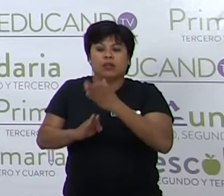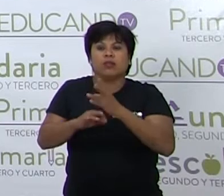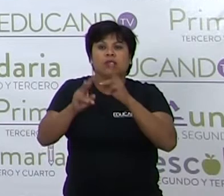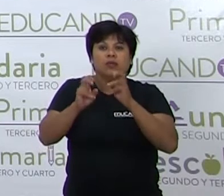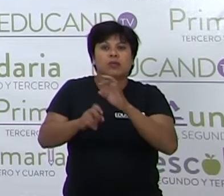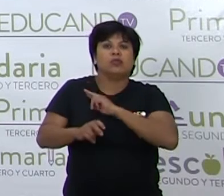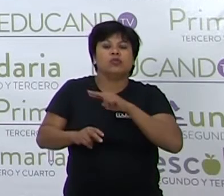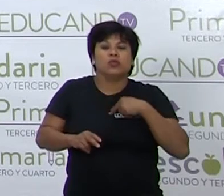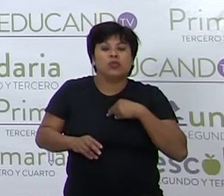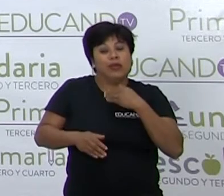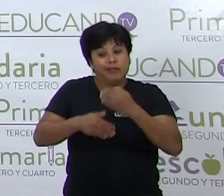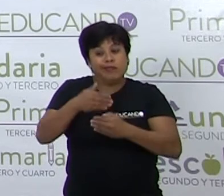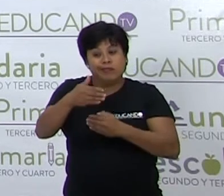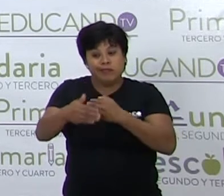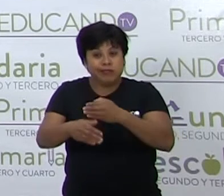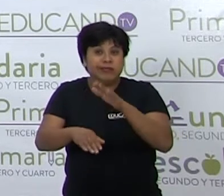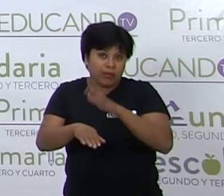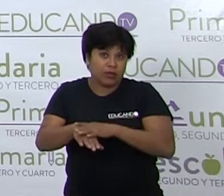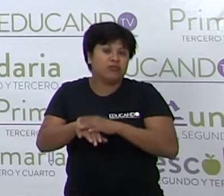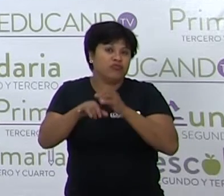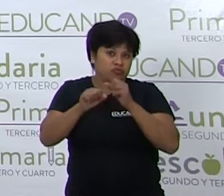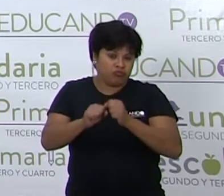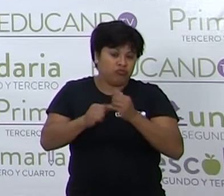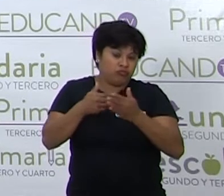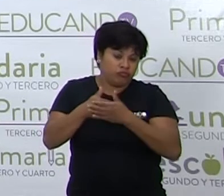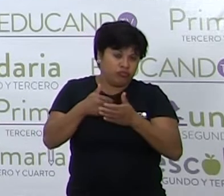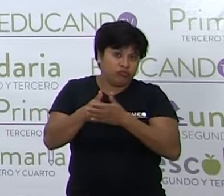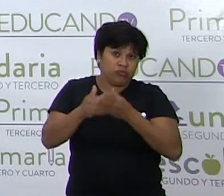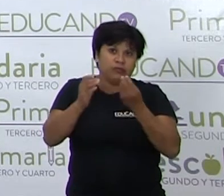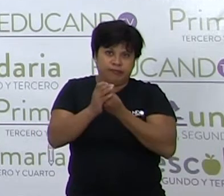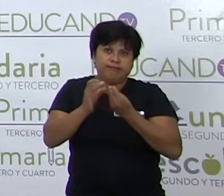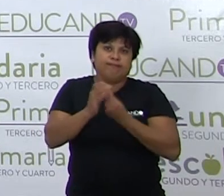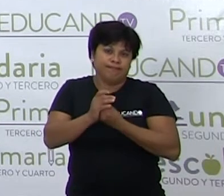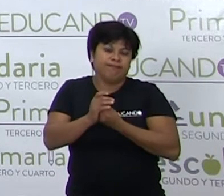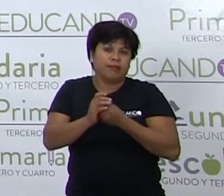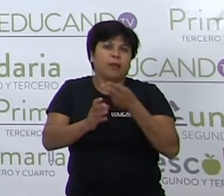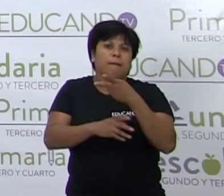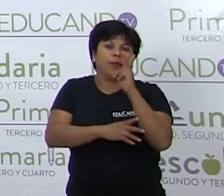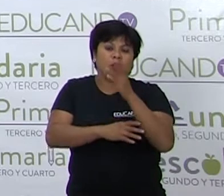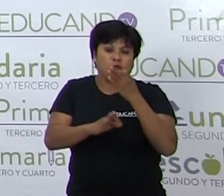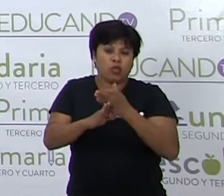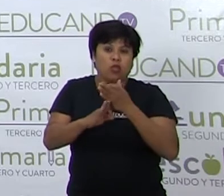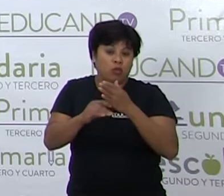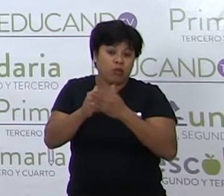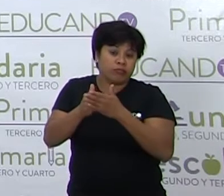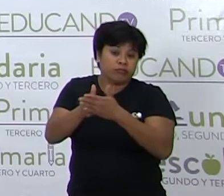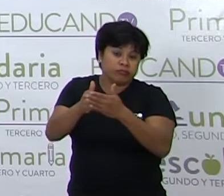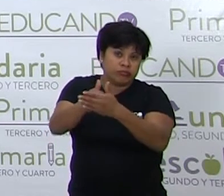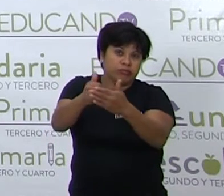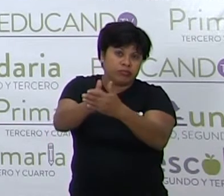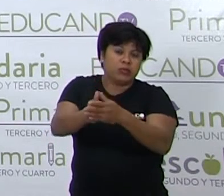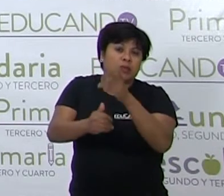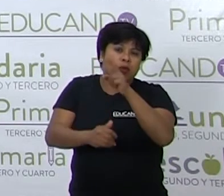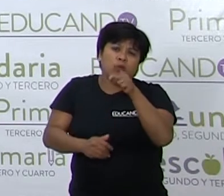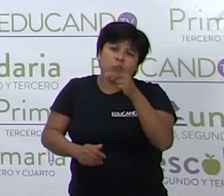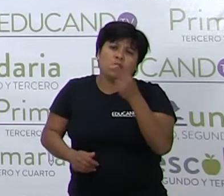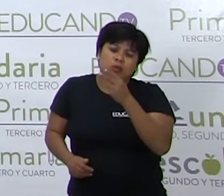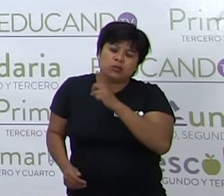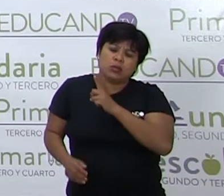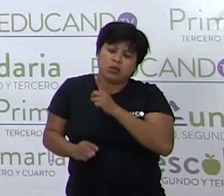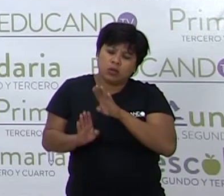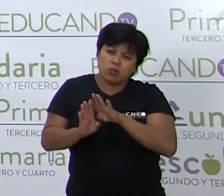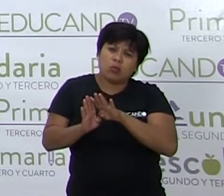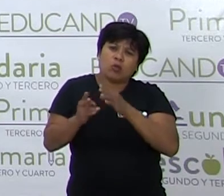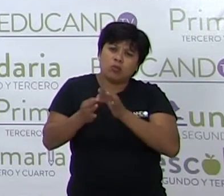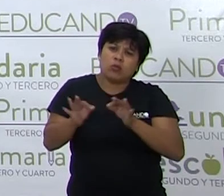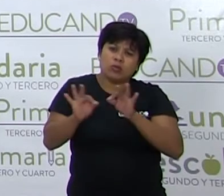a desarrollar con más precisión la sesión que viene pero en las sesiones que vienen pero sí es importante que empecemos recordar